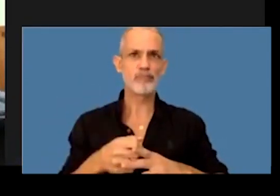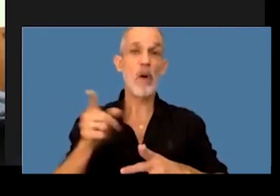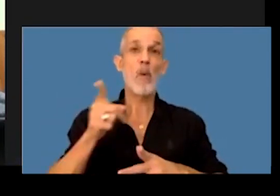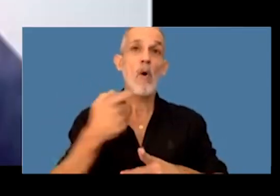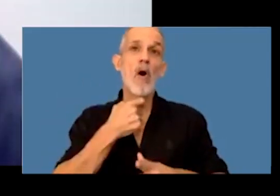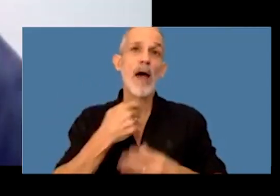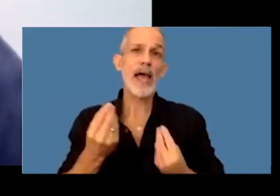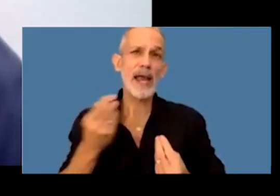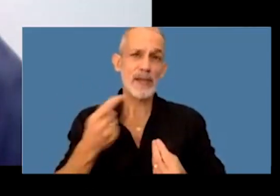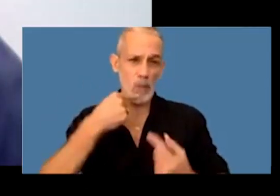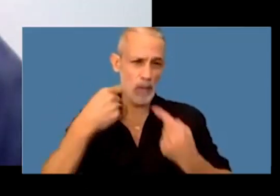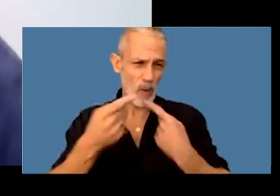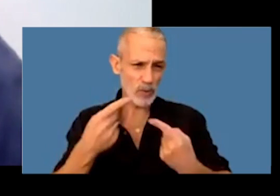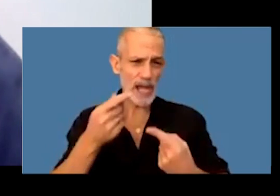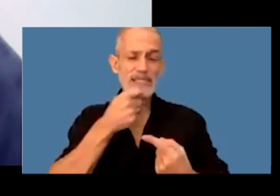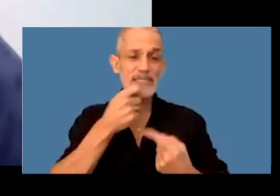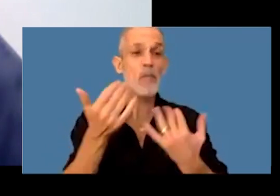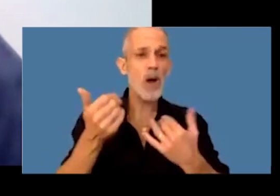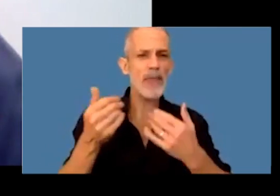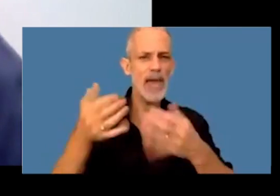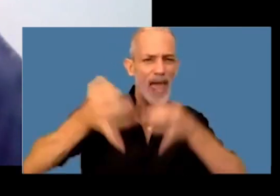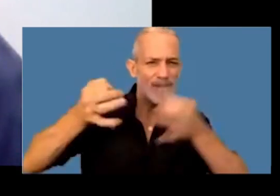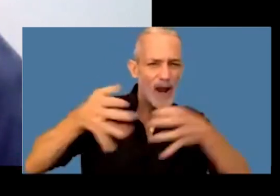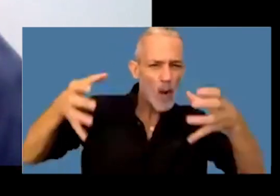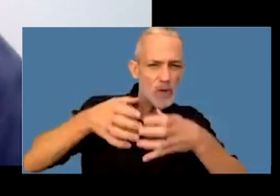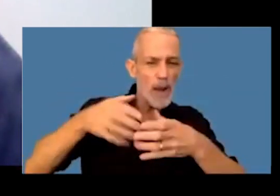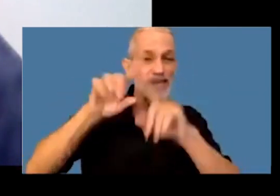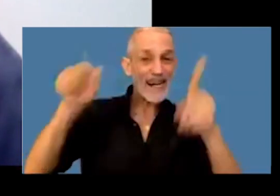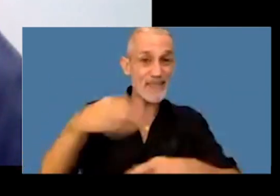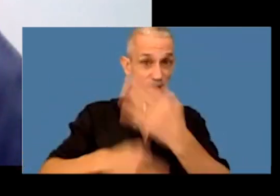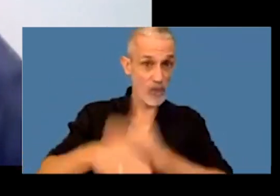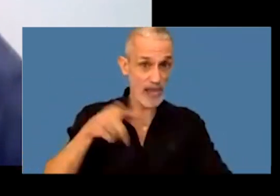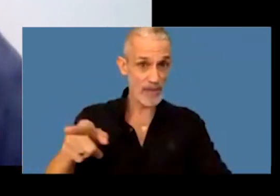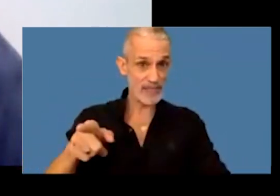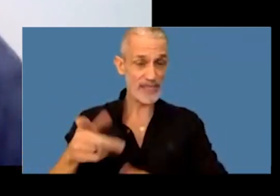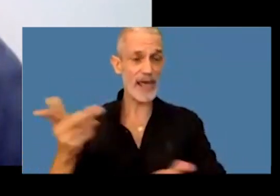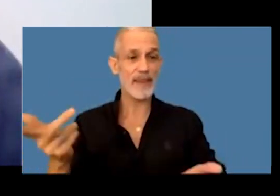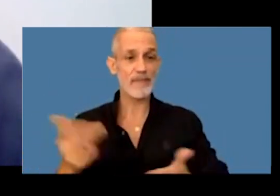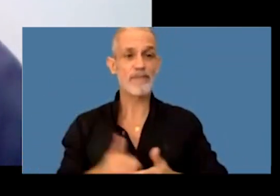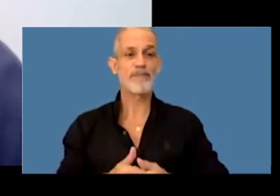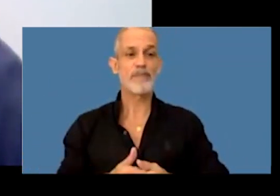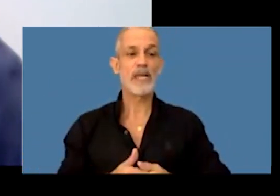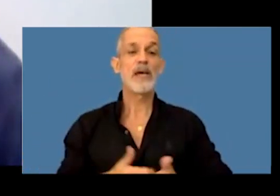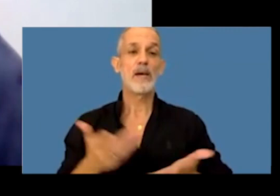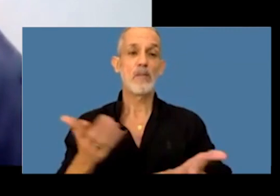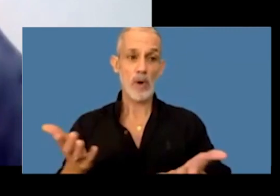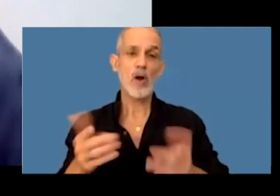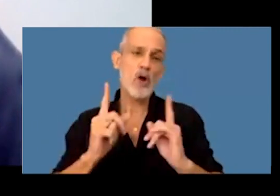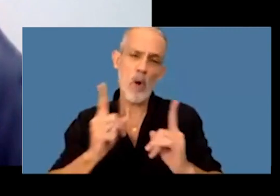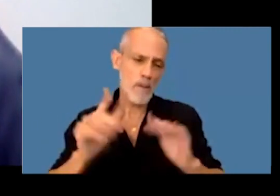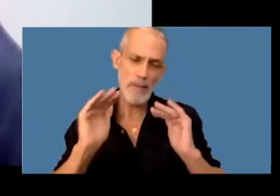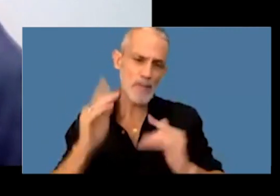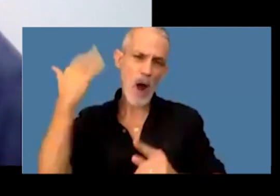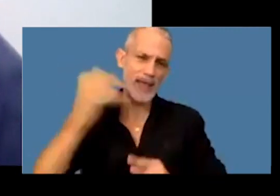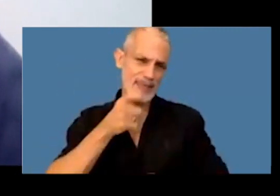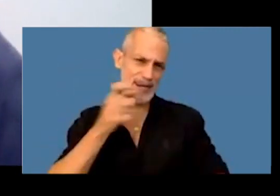preguntás si se puede evaluar para certificar de discapacidad. Sí. Bien, lo mismo que le respondí al